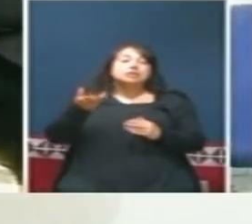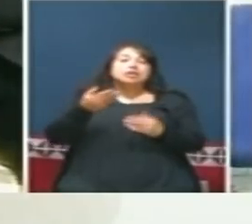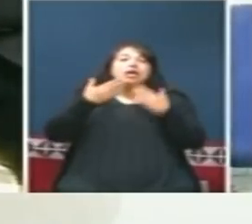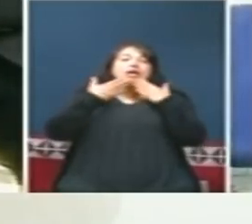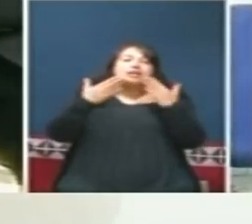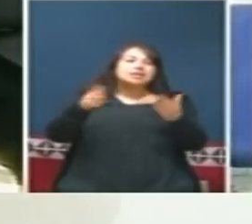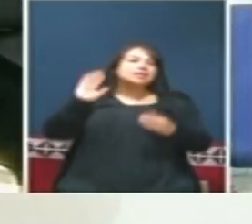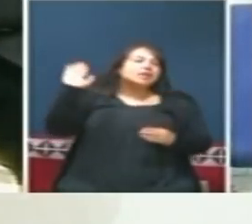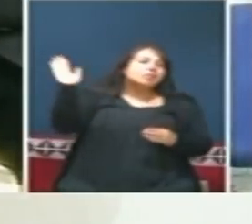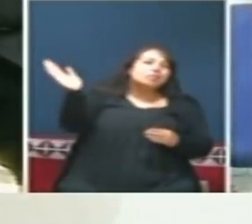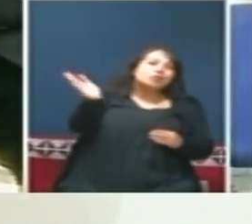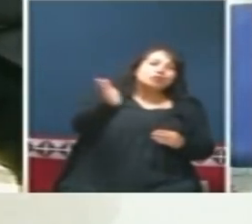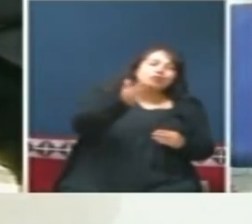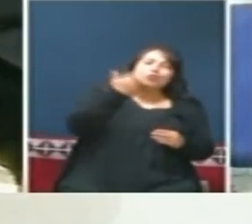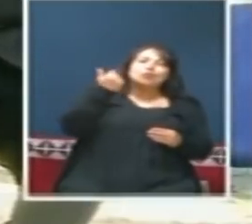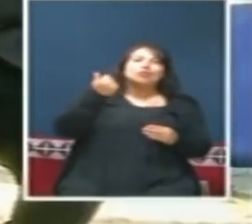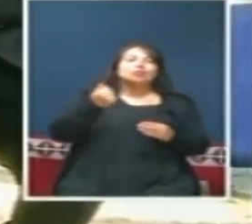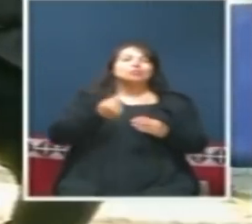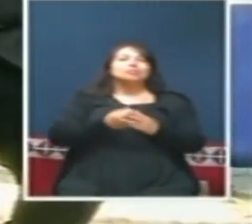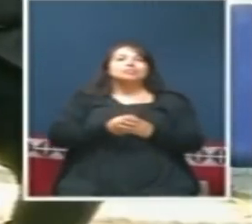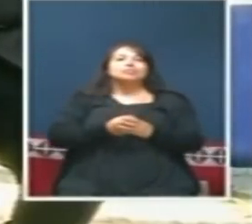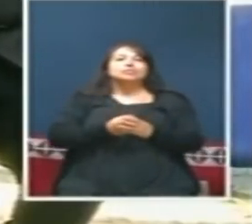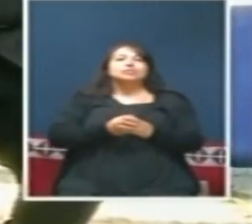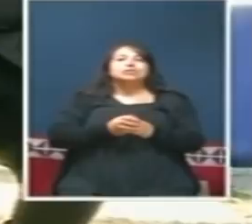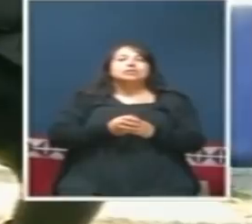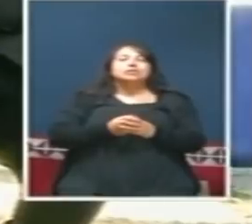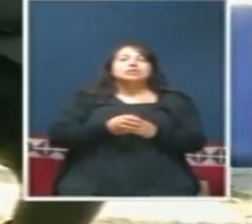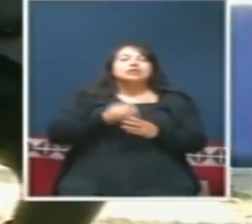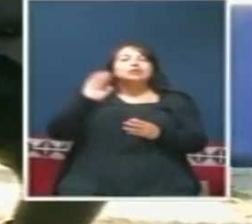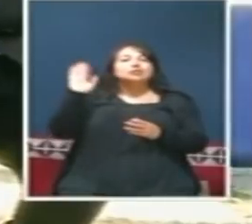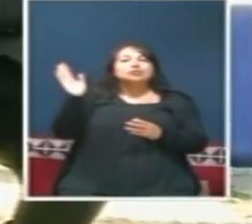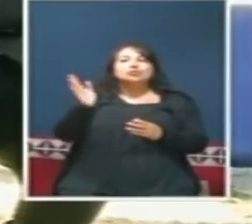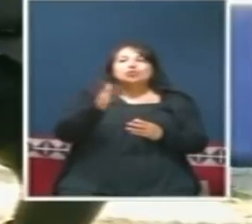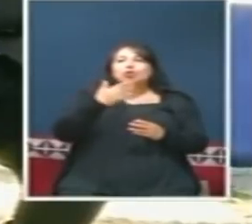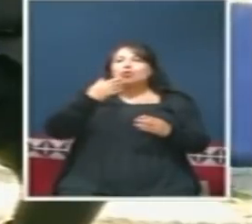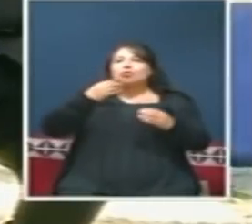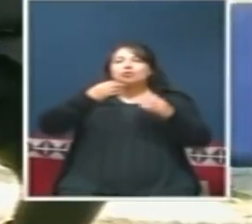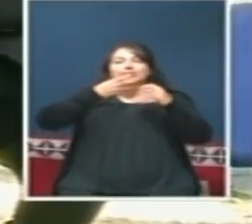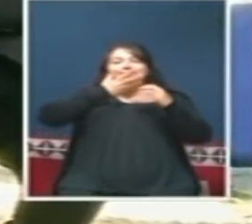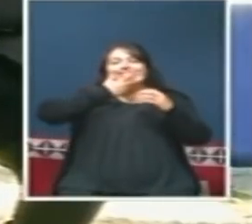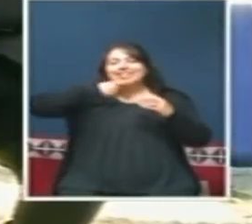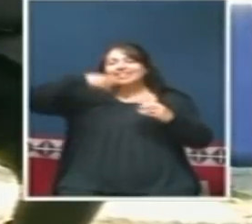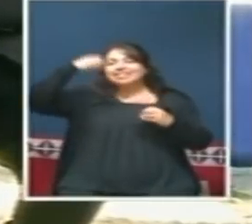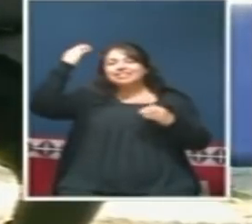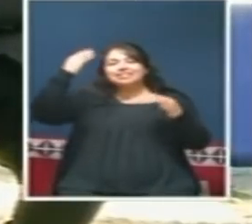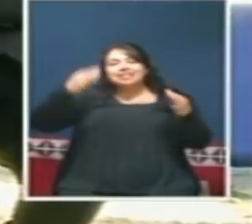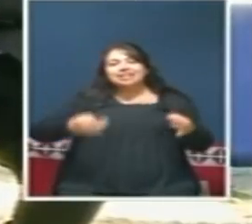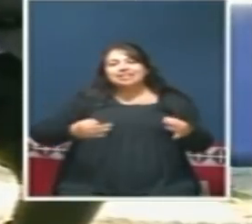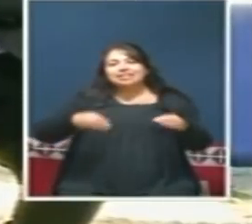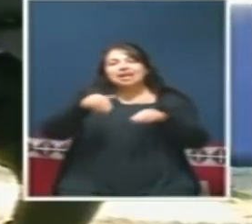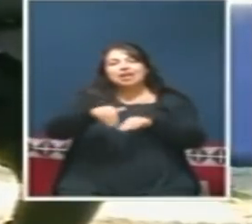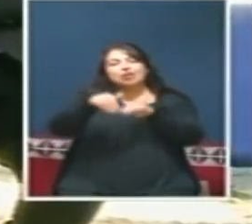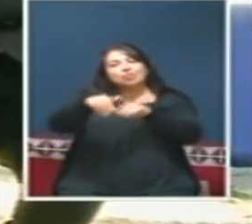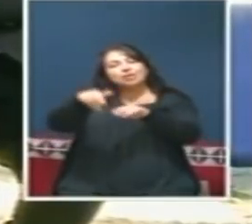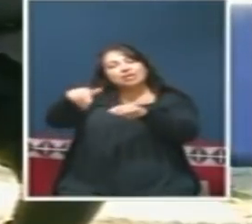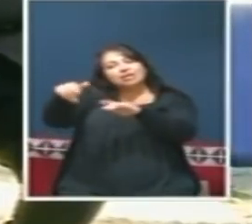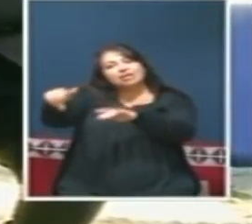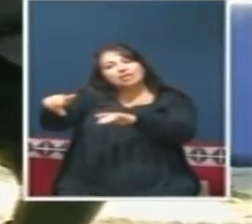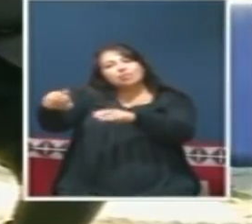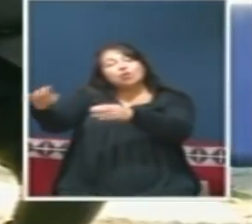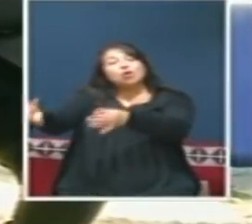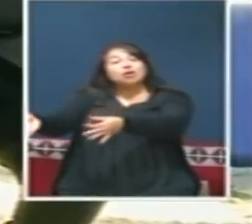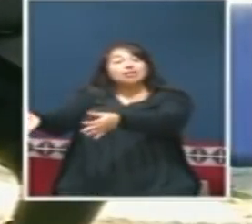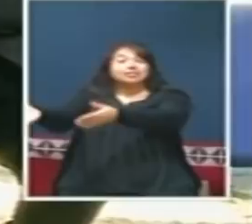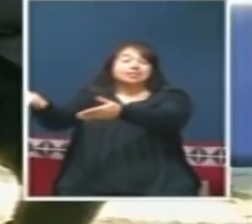Gracias por todo, muy amables. Bueno, que tengamos todos una excelente jornada. A los que peregrinos que van a volver, también les deseamos